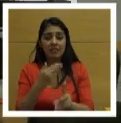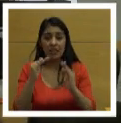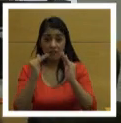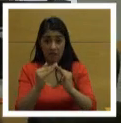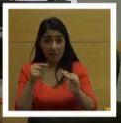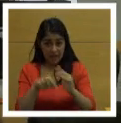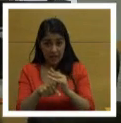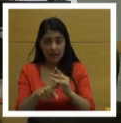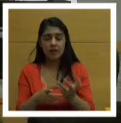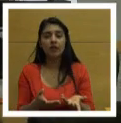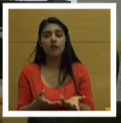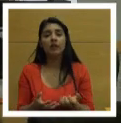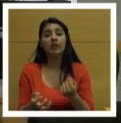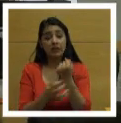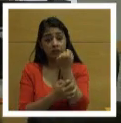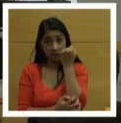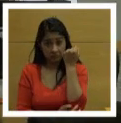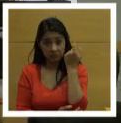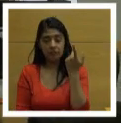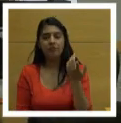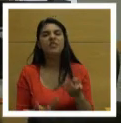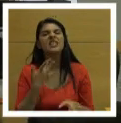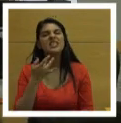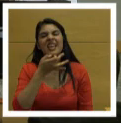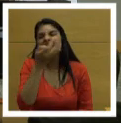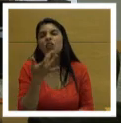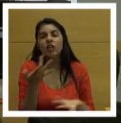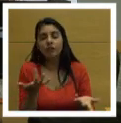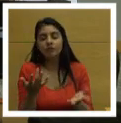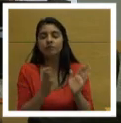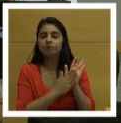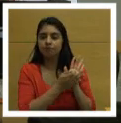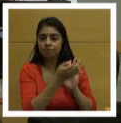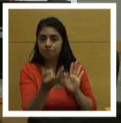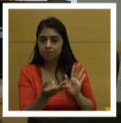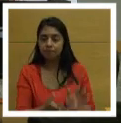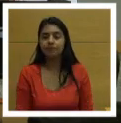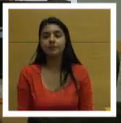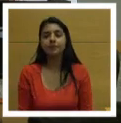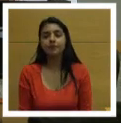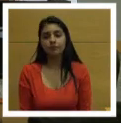aplicación regional, se constató lo siguiente.